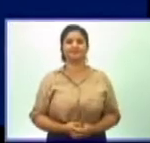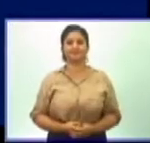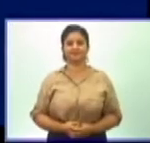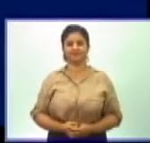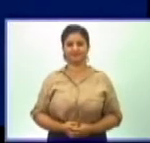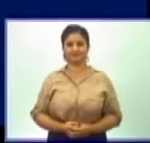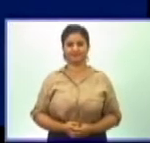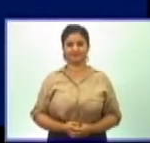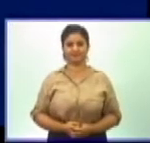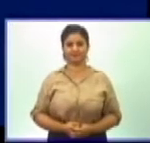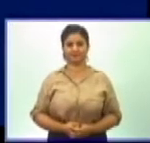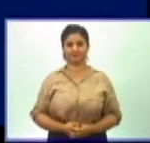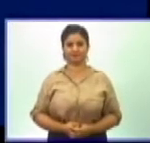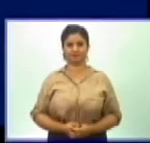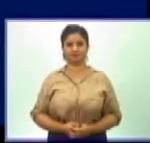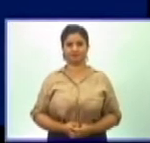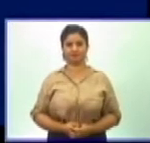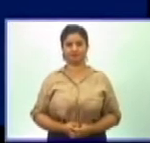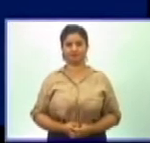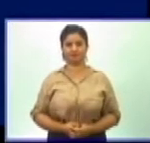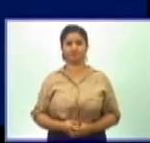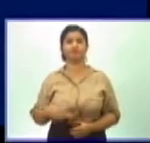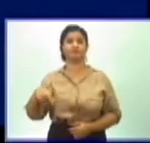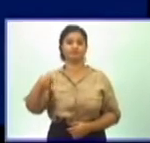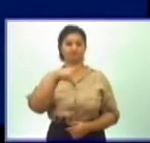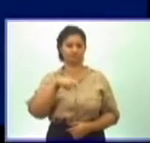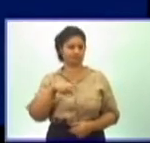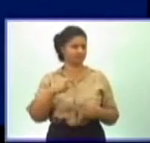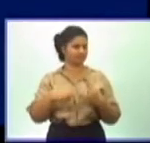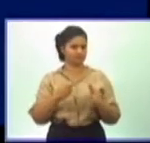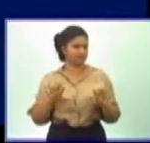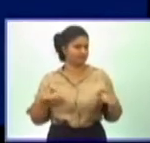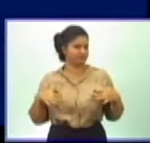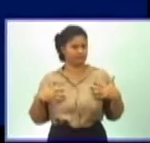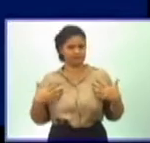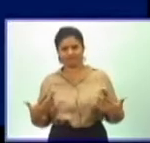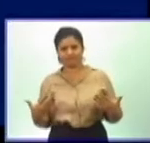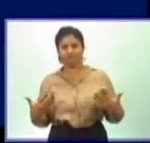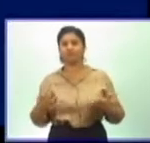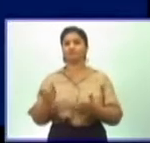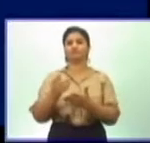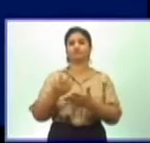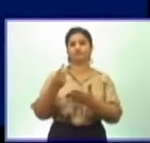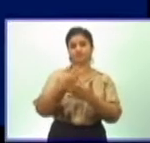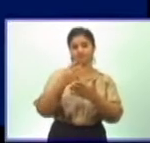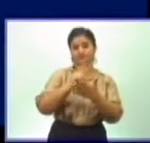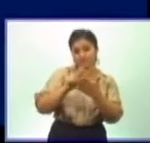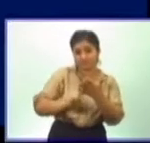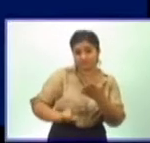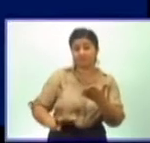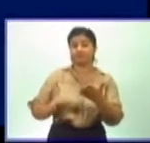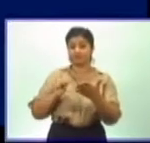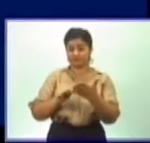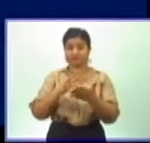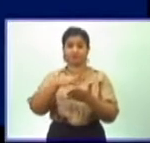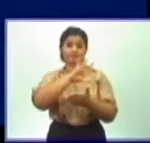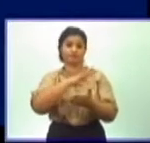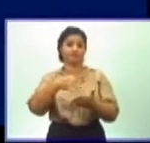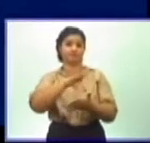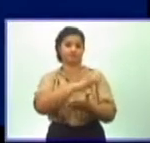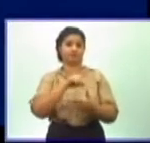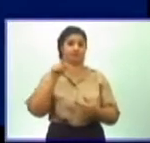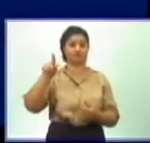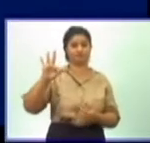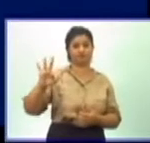Ustedes debían leer el epígrafe En busca de los valores de la comedia Tartufo, que aparece en las páginas